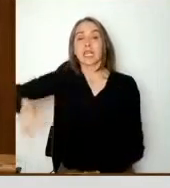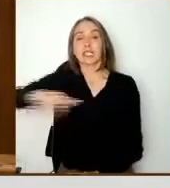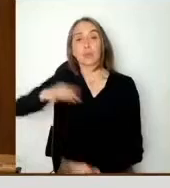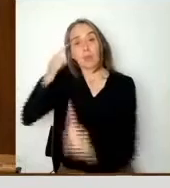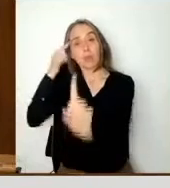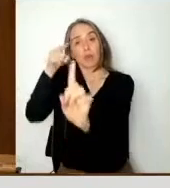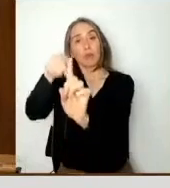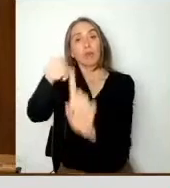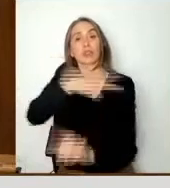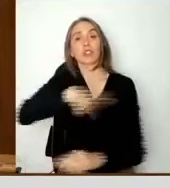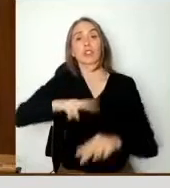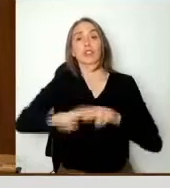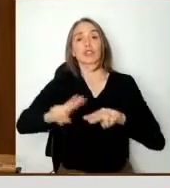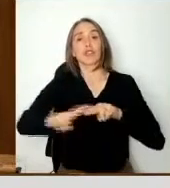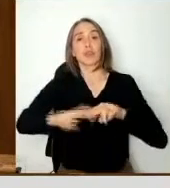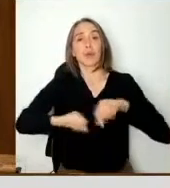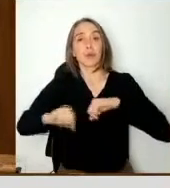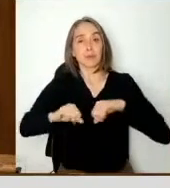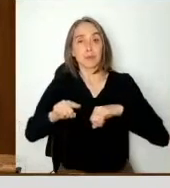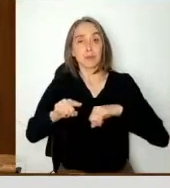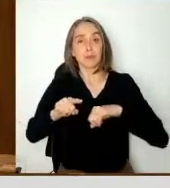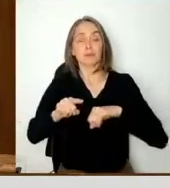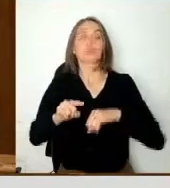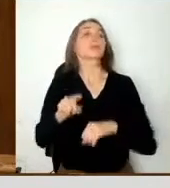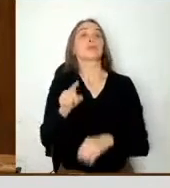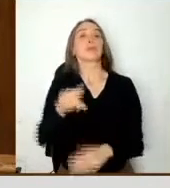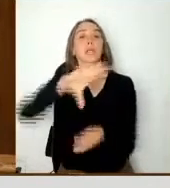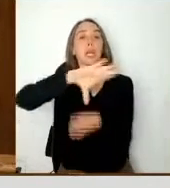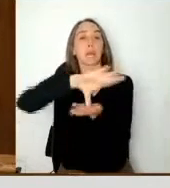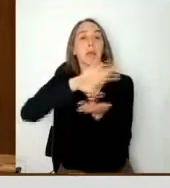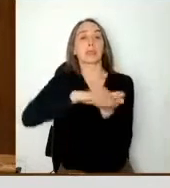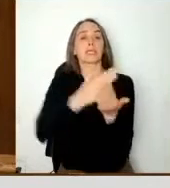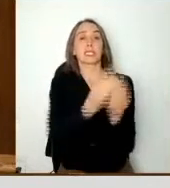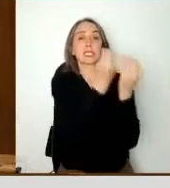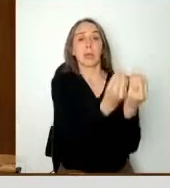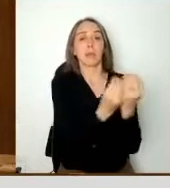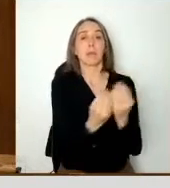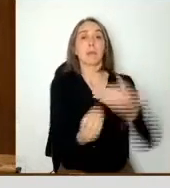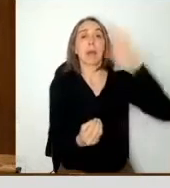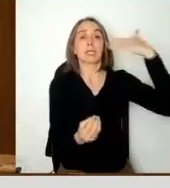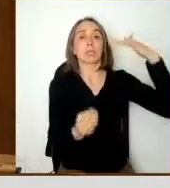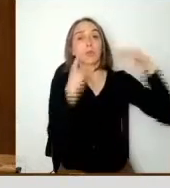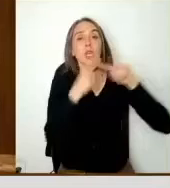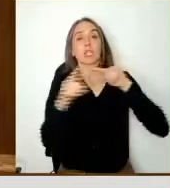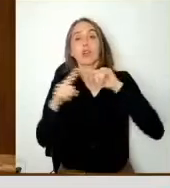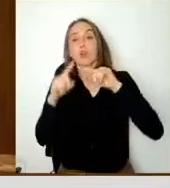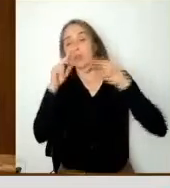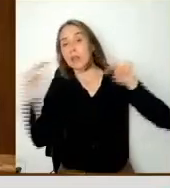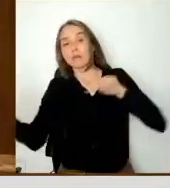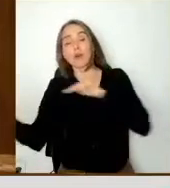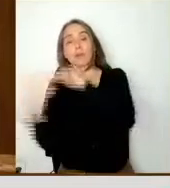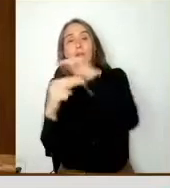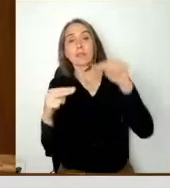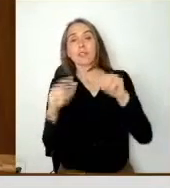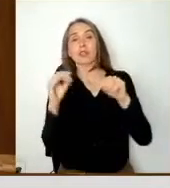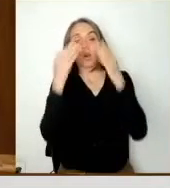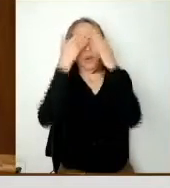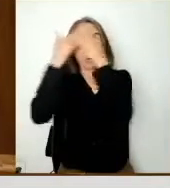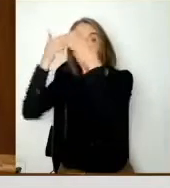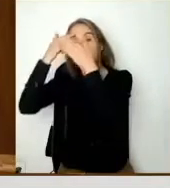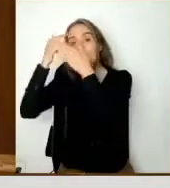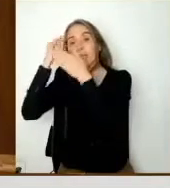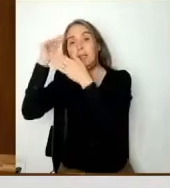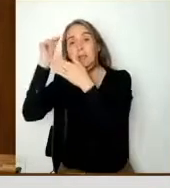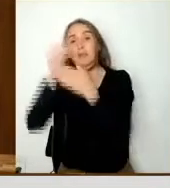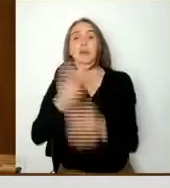acciones, poniendo el bienestar del país por sobre cualquier punto de vista, cualquier sesgo, ya sean